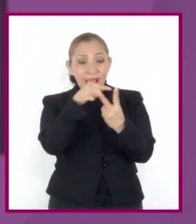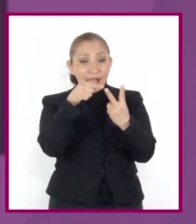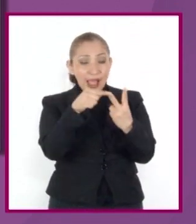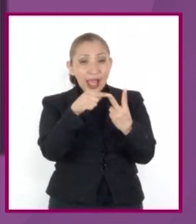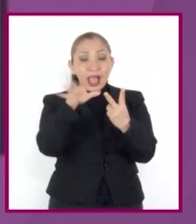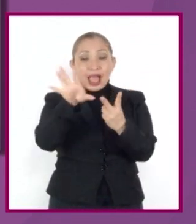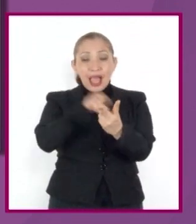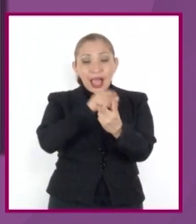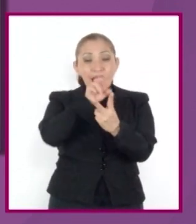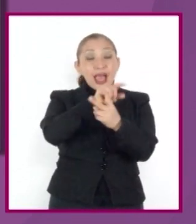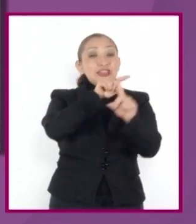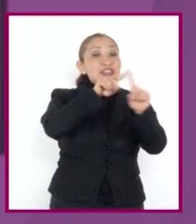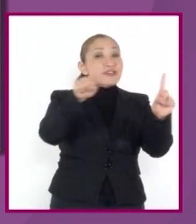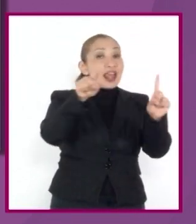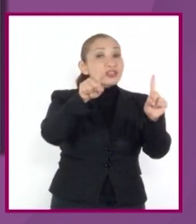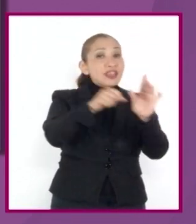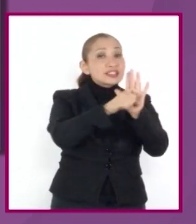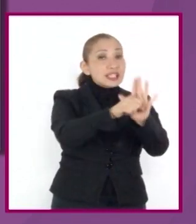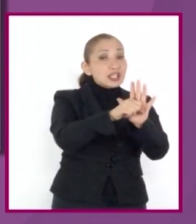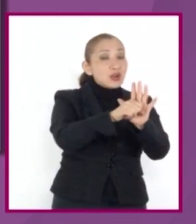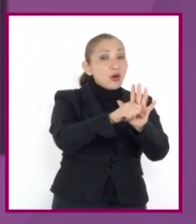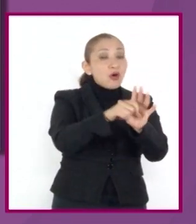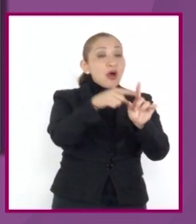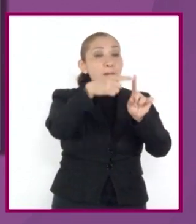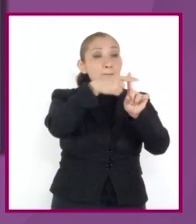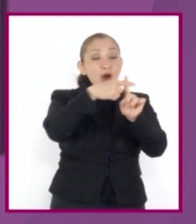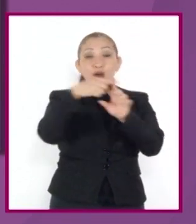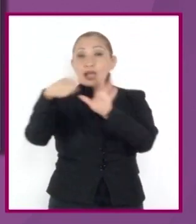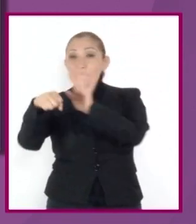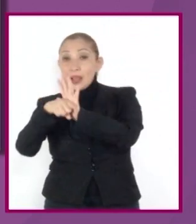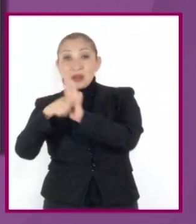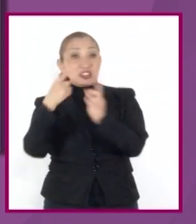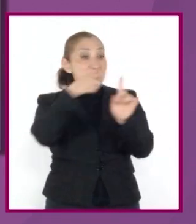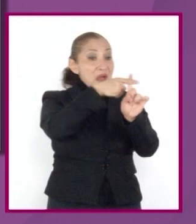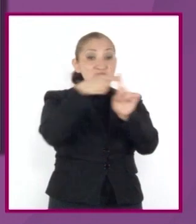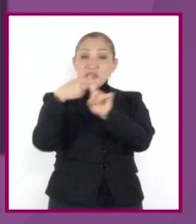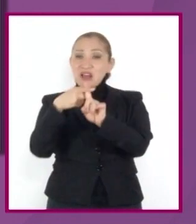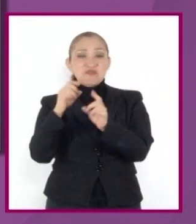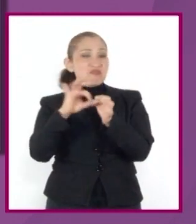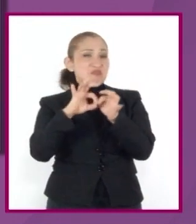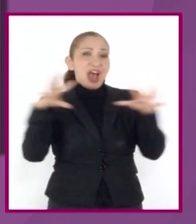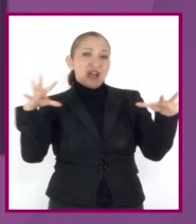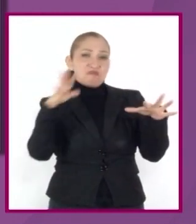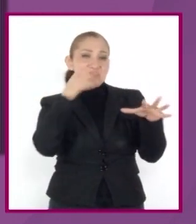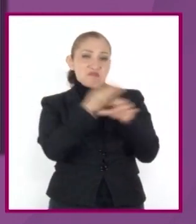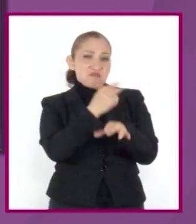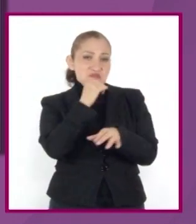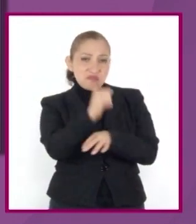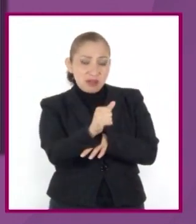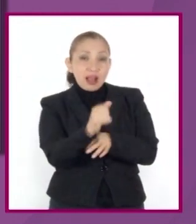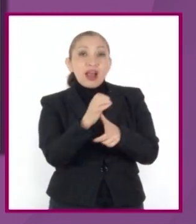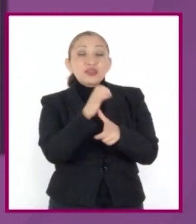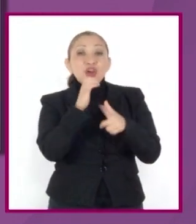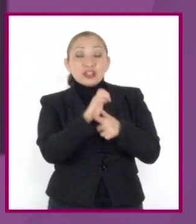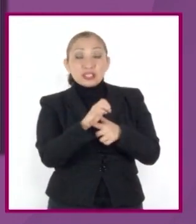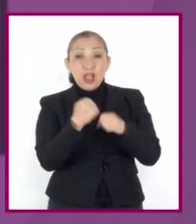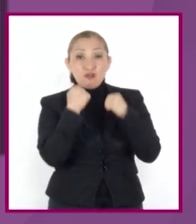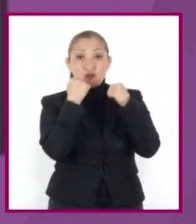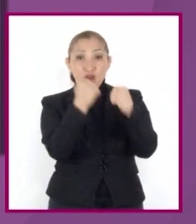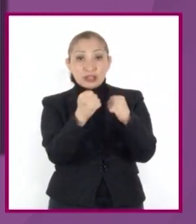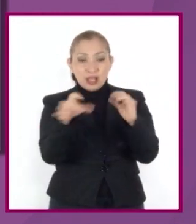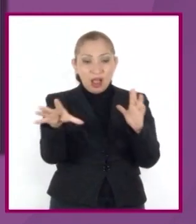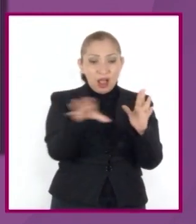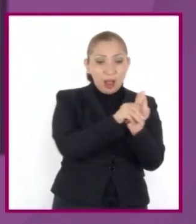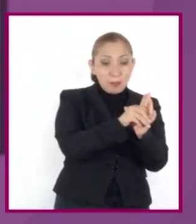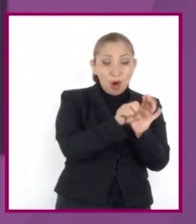carga eléctrica de diferente signo, pues si la carga es igual en ambos, se rechazan. Asimismo, que las fuerzas de atracción